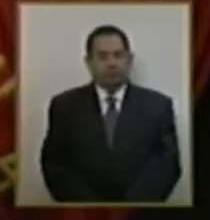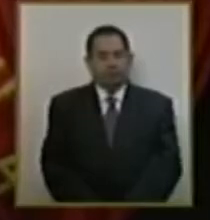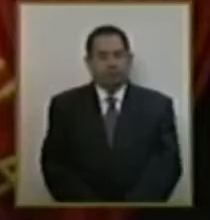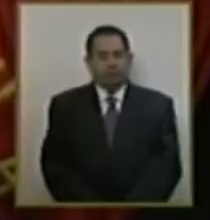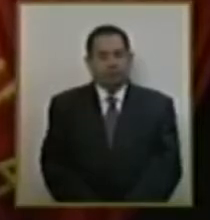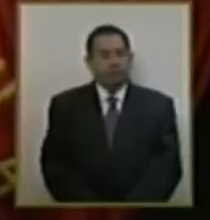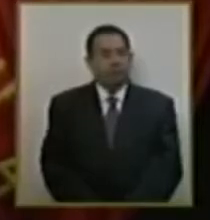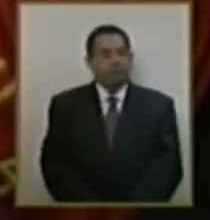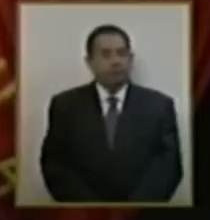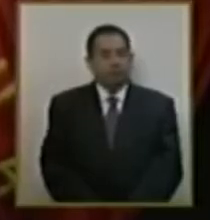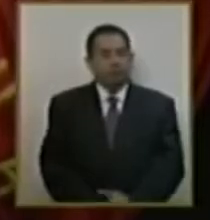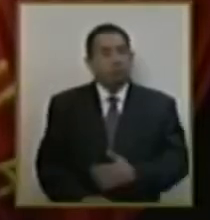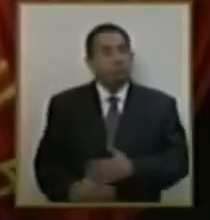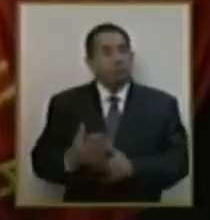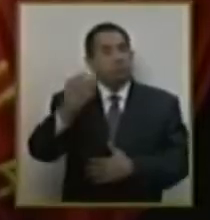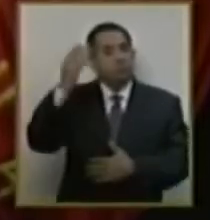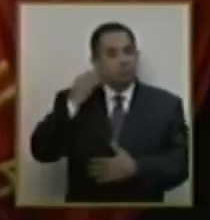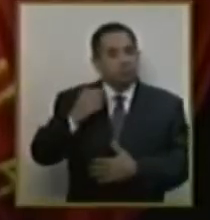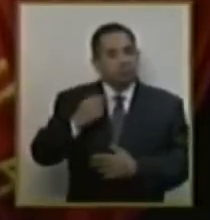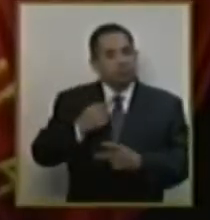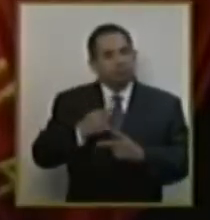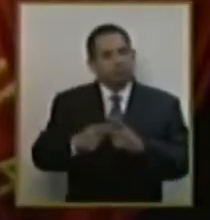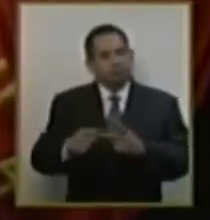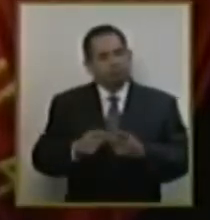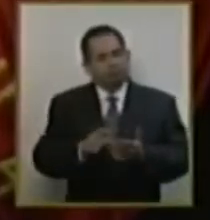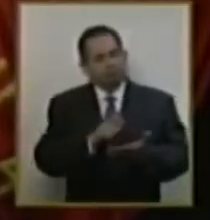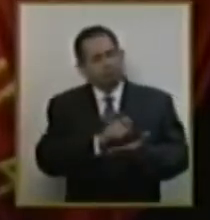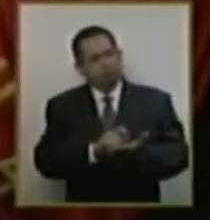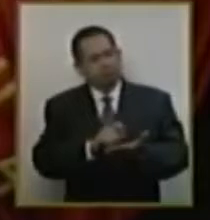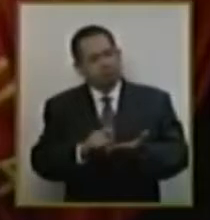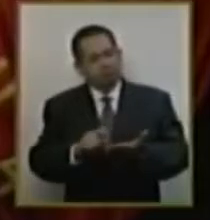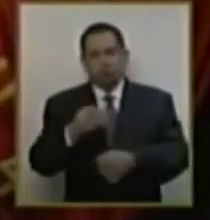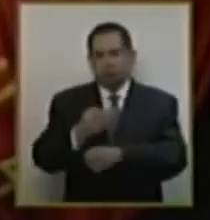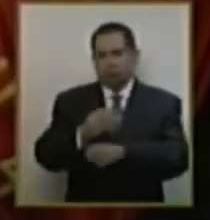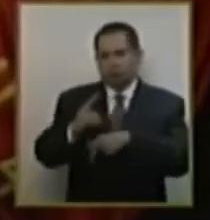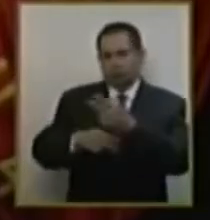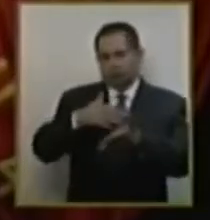empecé a trazar unas líneas sobre el texto que les voy a leer,